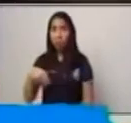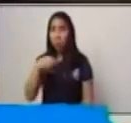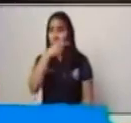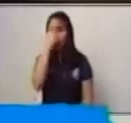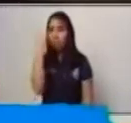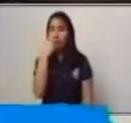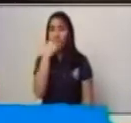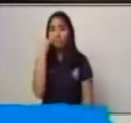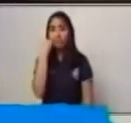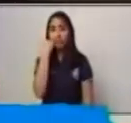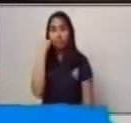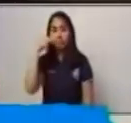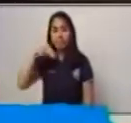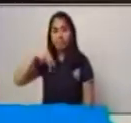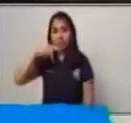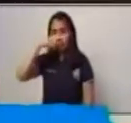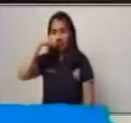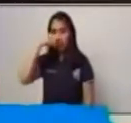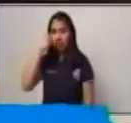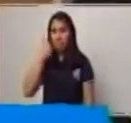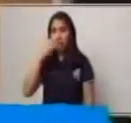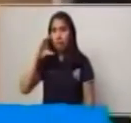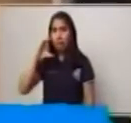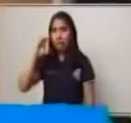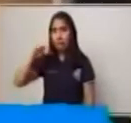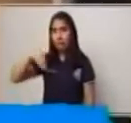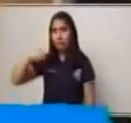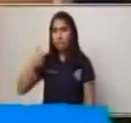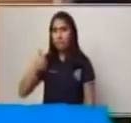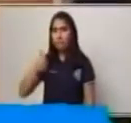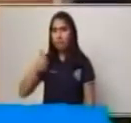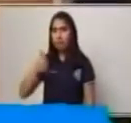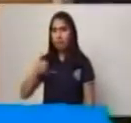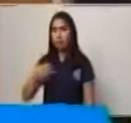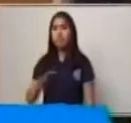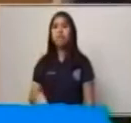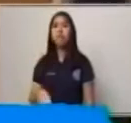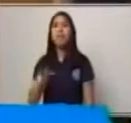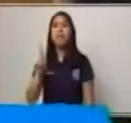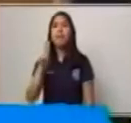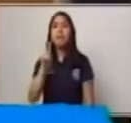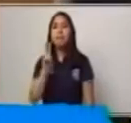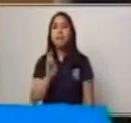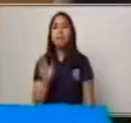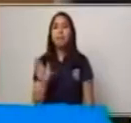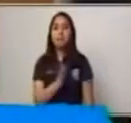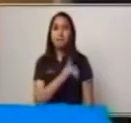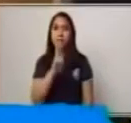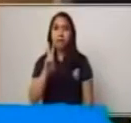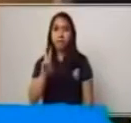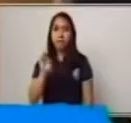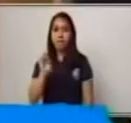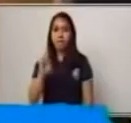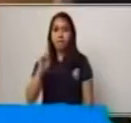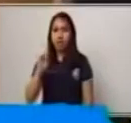El sujeto es de lo que hablamos en la oración,